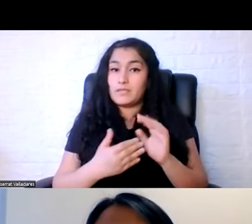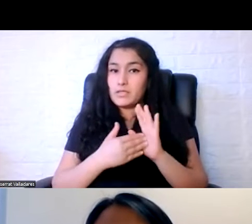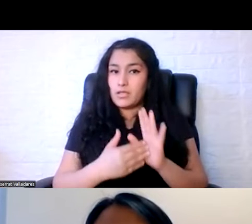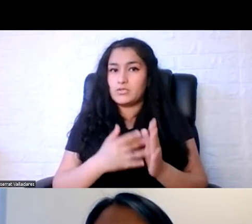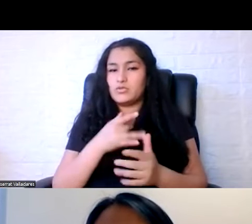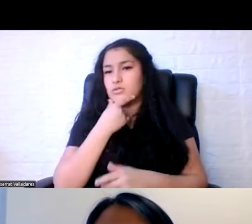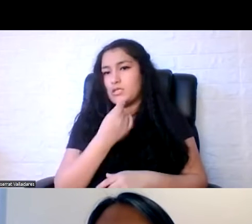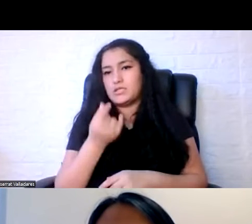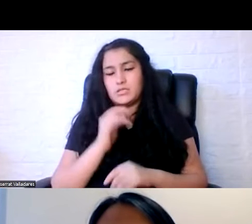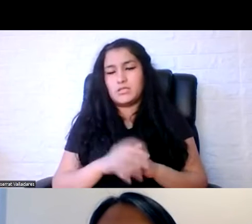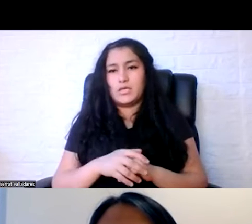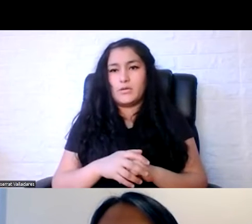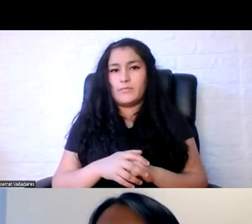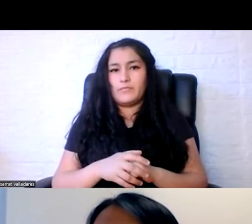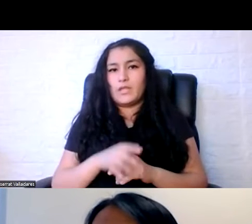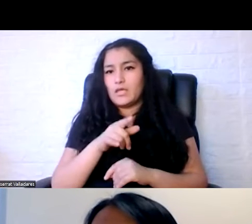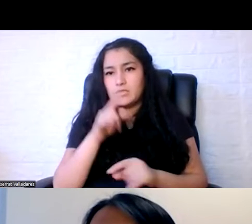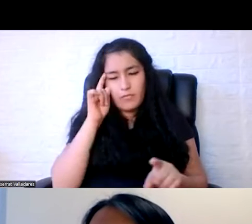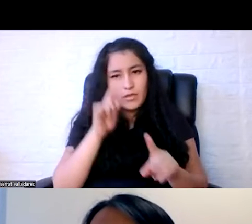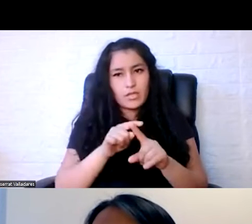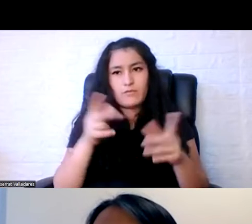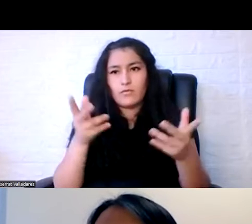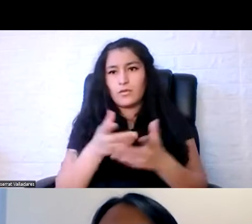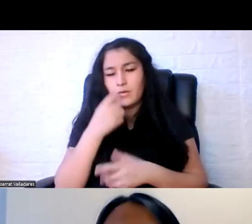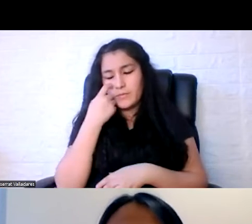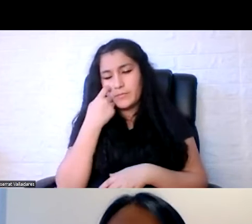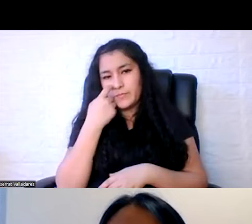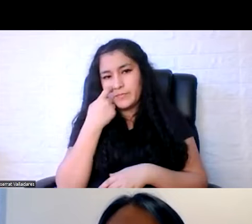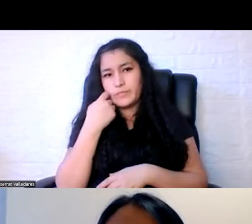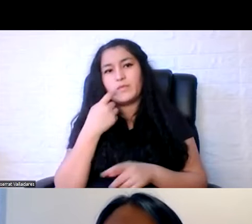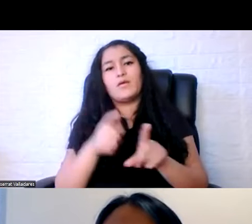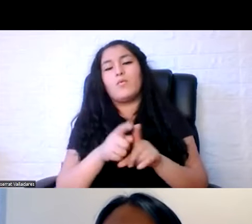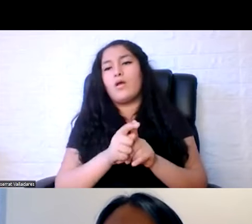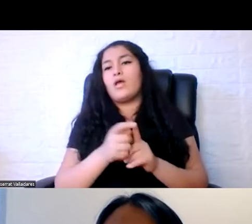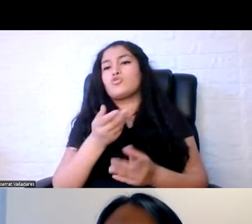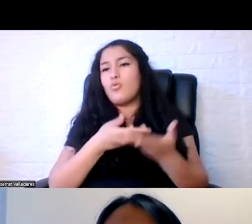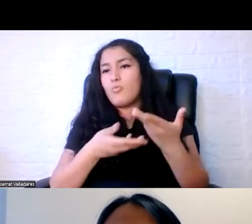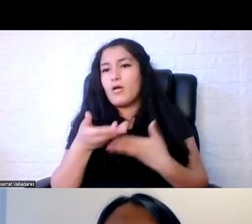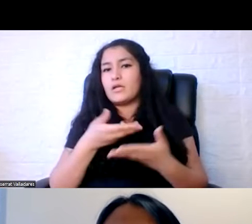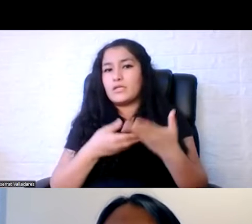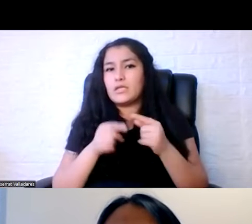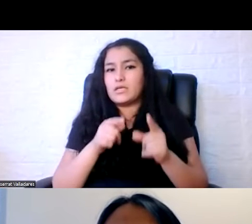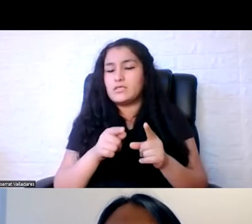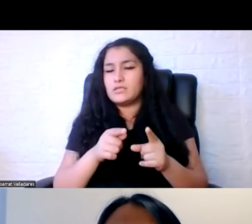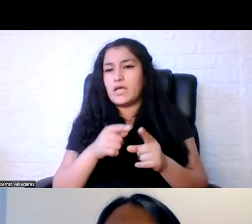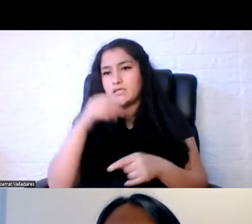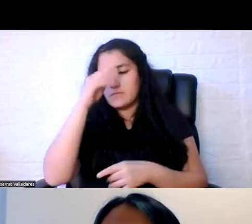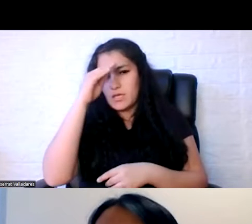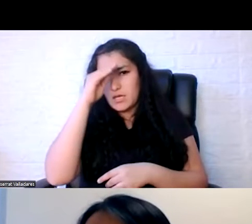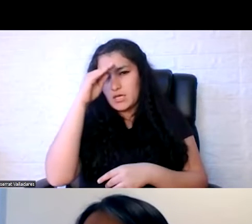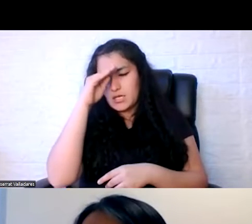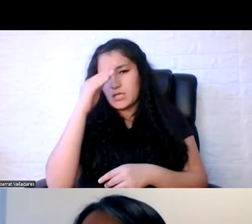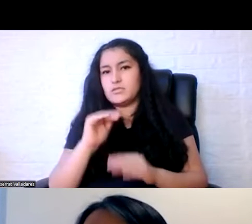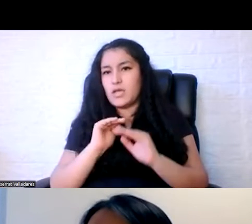y tiene la intención de compartir esta experiencia colaborativa en